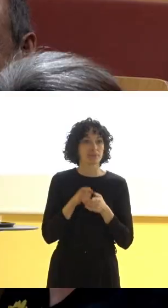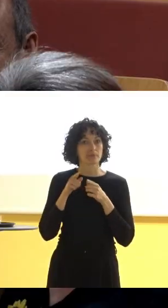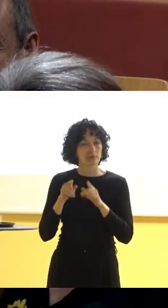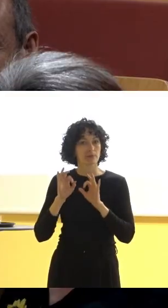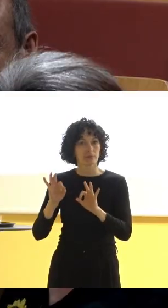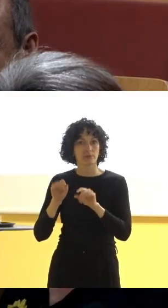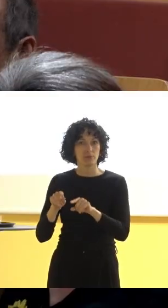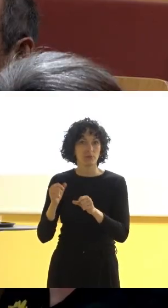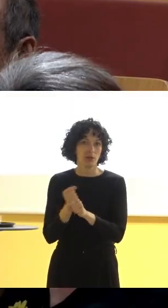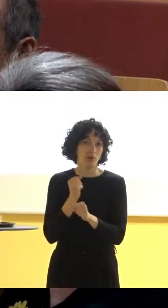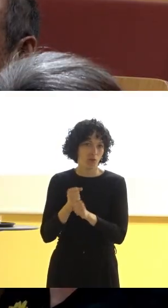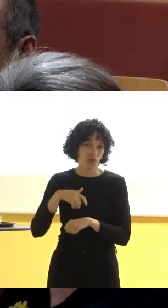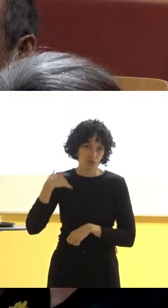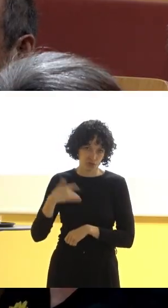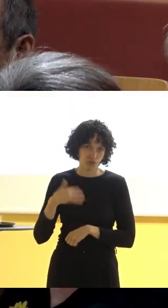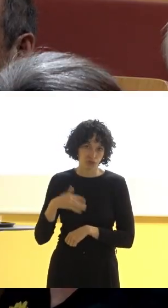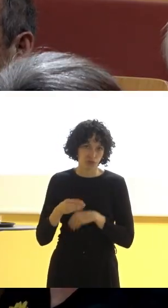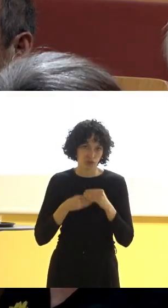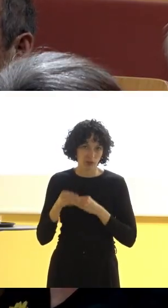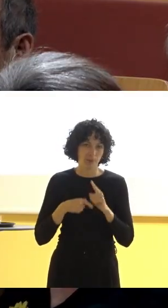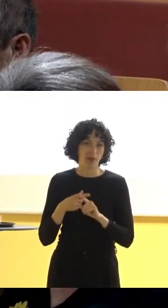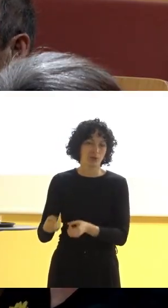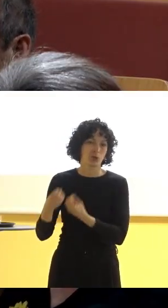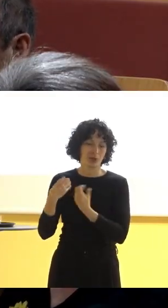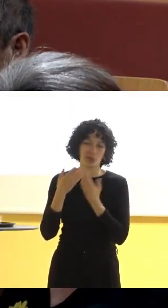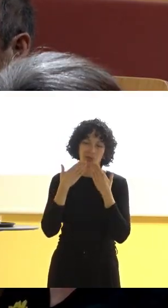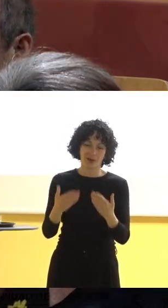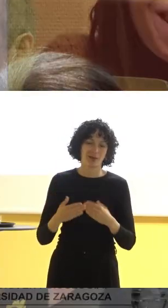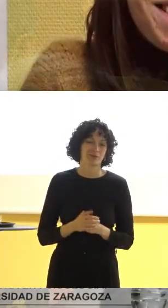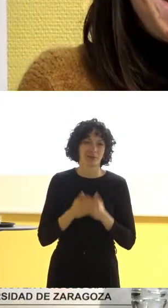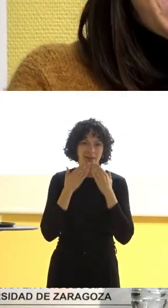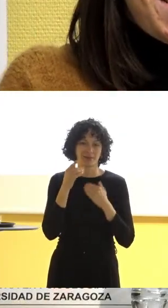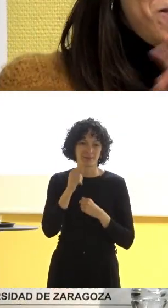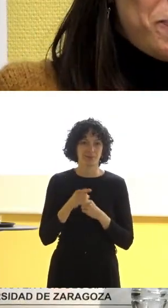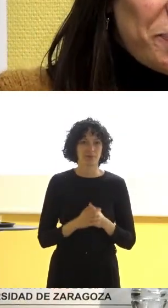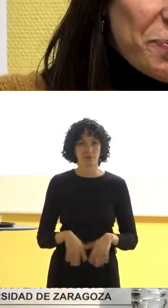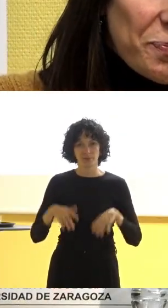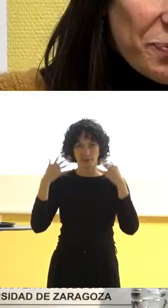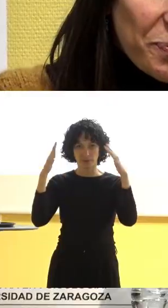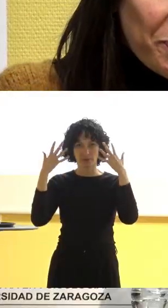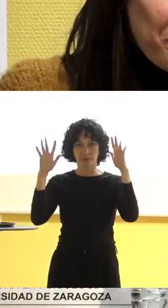que has hecho este trabajazo y además nos lo has compartido. Muchísimas gracias. A ti, gracias.